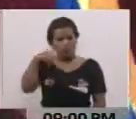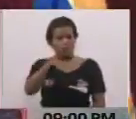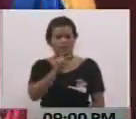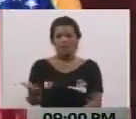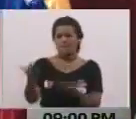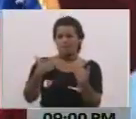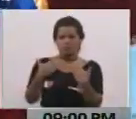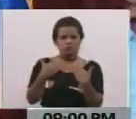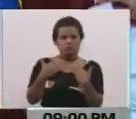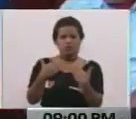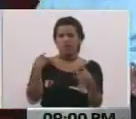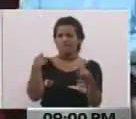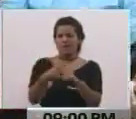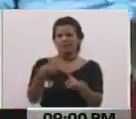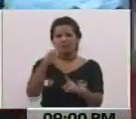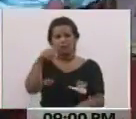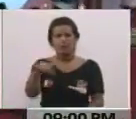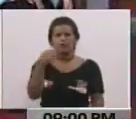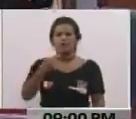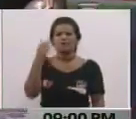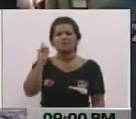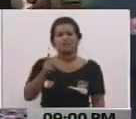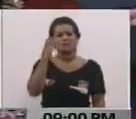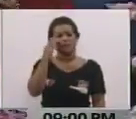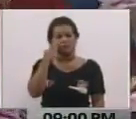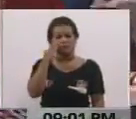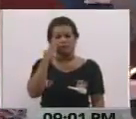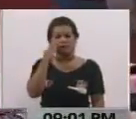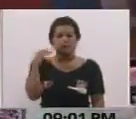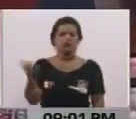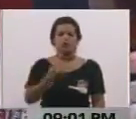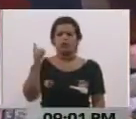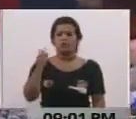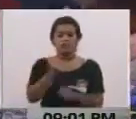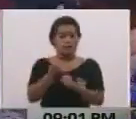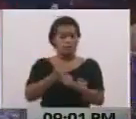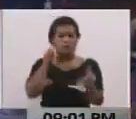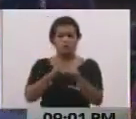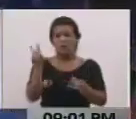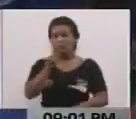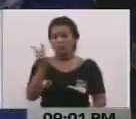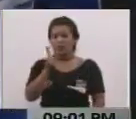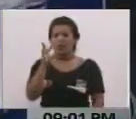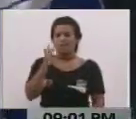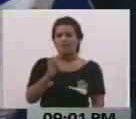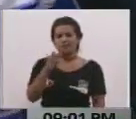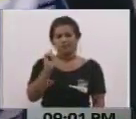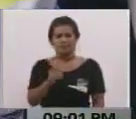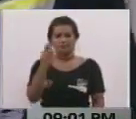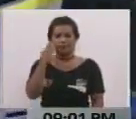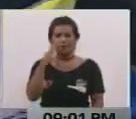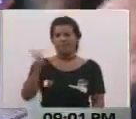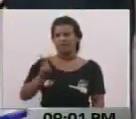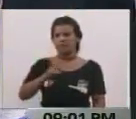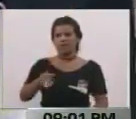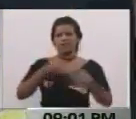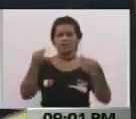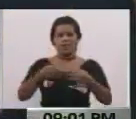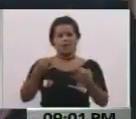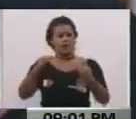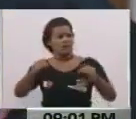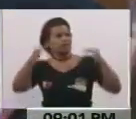que, wow, y que el pueblo sepa que tú todo lo que estás trabajando lo haces por Venezuela y que quieres que Venezuela siempre esté en lo más